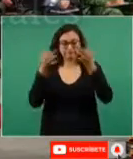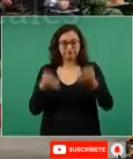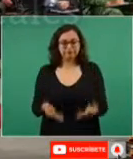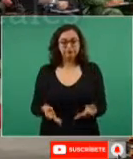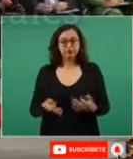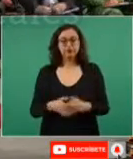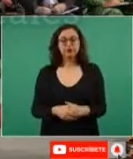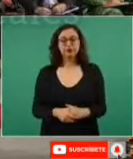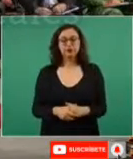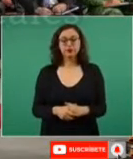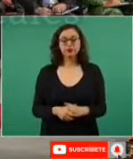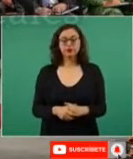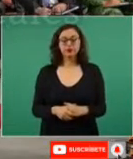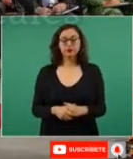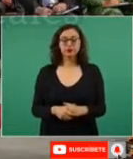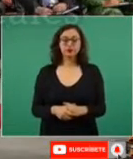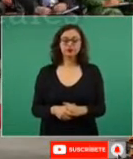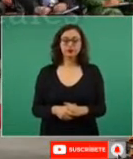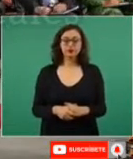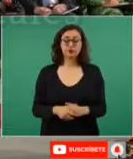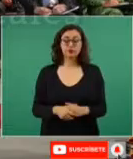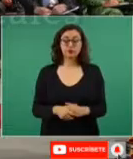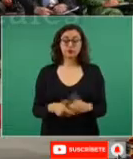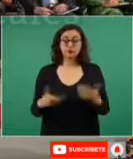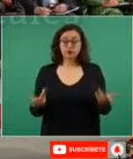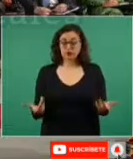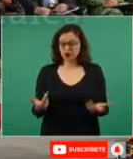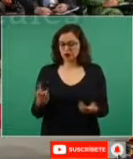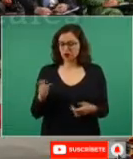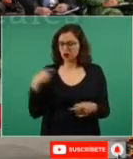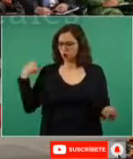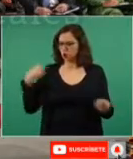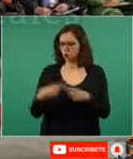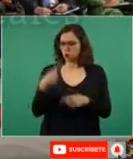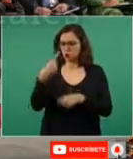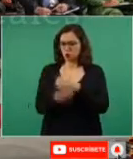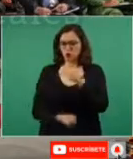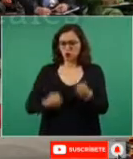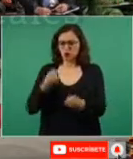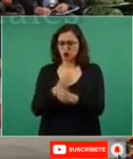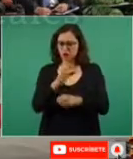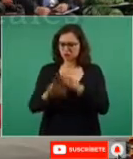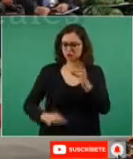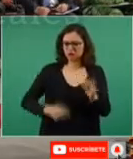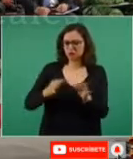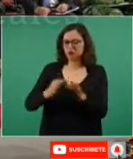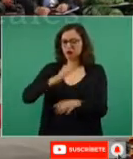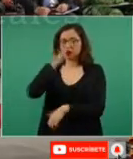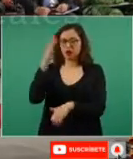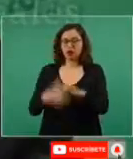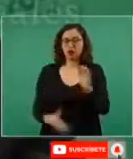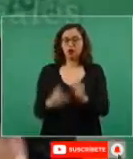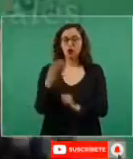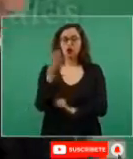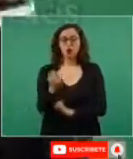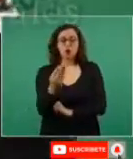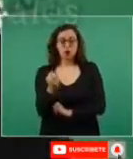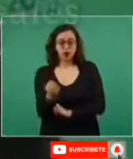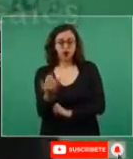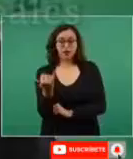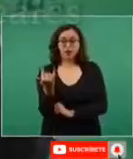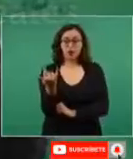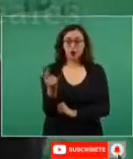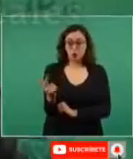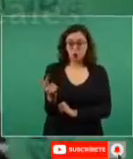el ciclo escolar termina el 9 de julio, es decir, tenemos